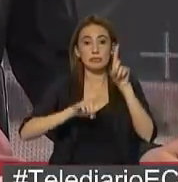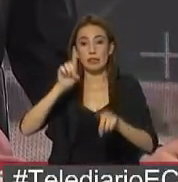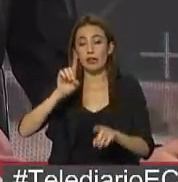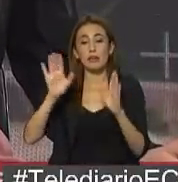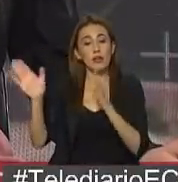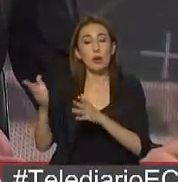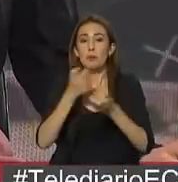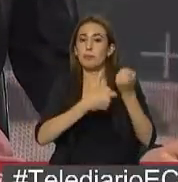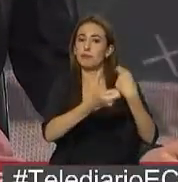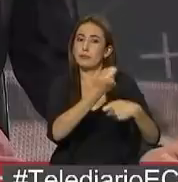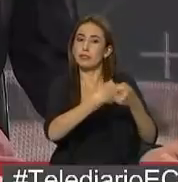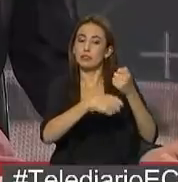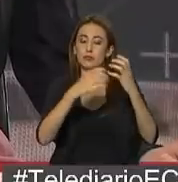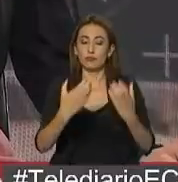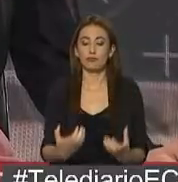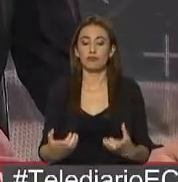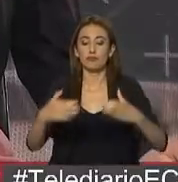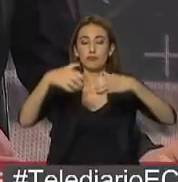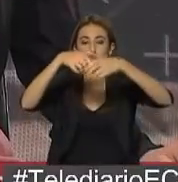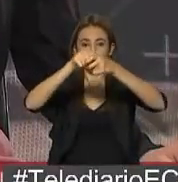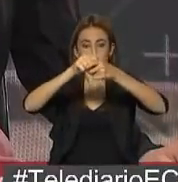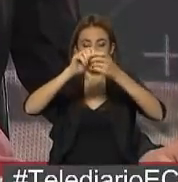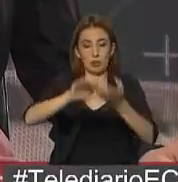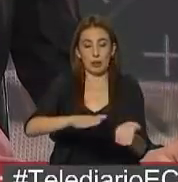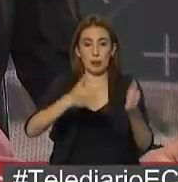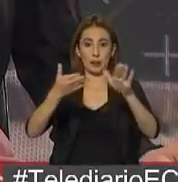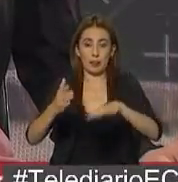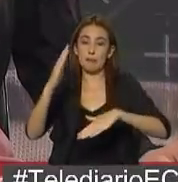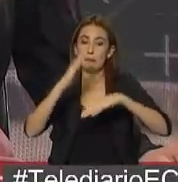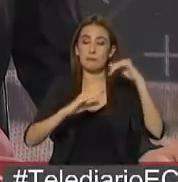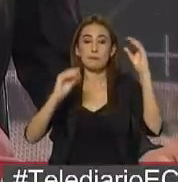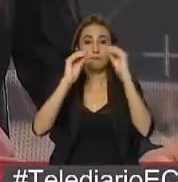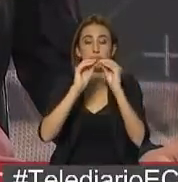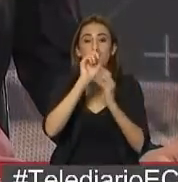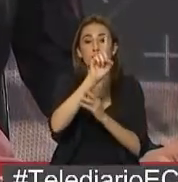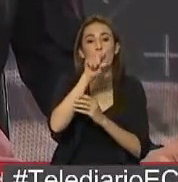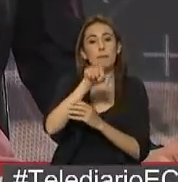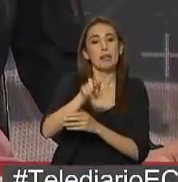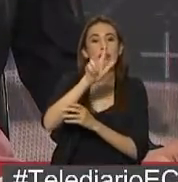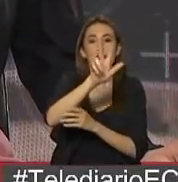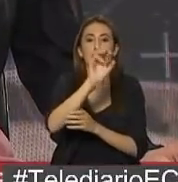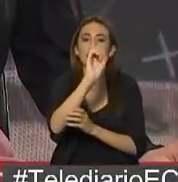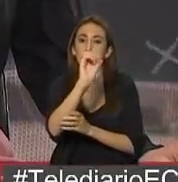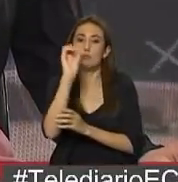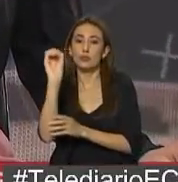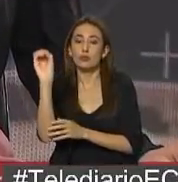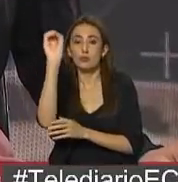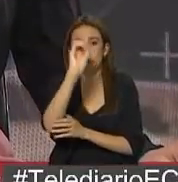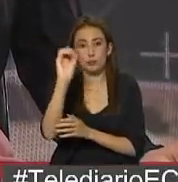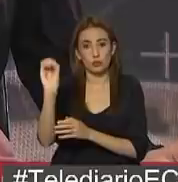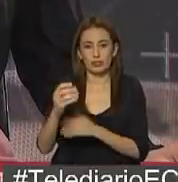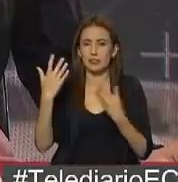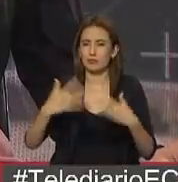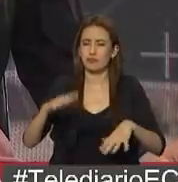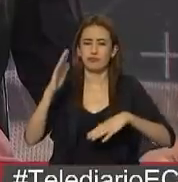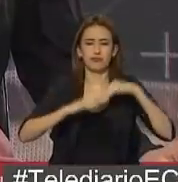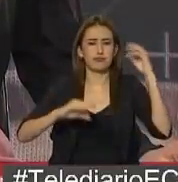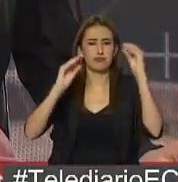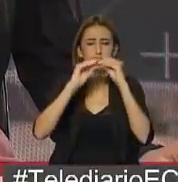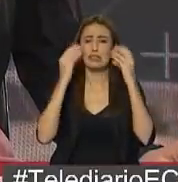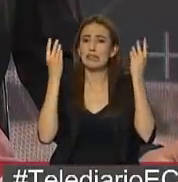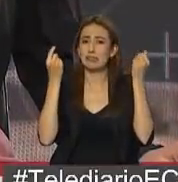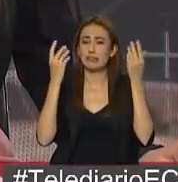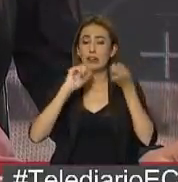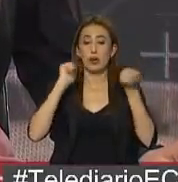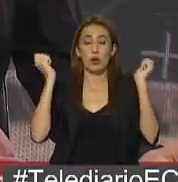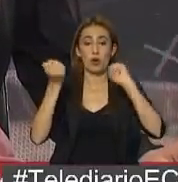vendió las bolsas para cadáveres con sobreprecios de más de 1.300%. Salcedo se encuentra en el Hospital Guayaquil y una vez que se